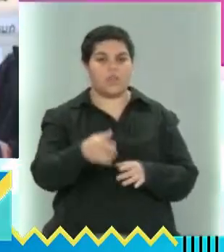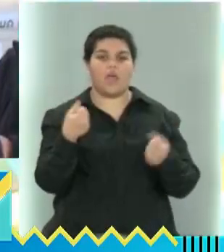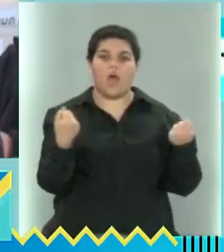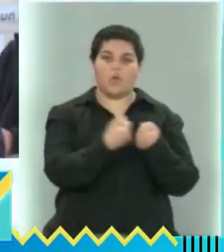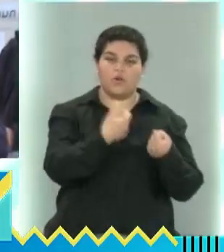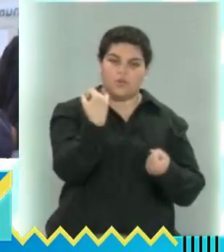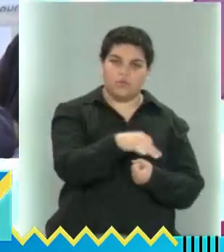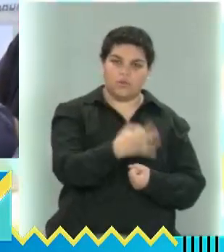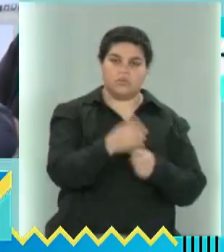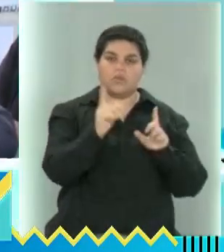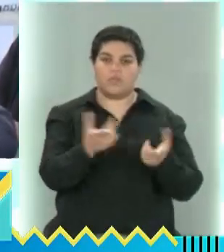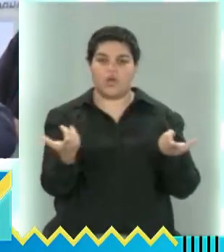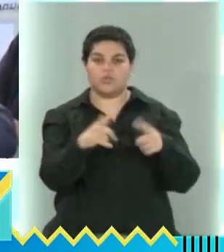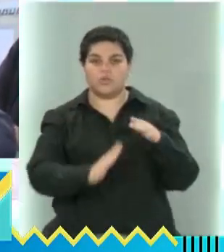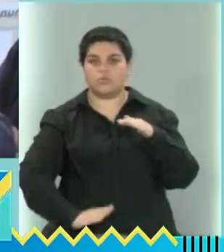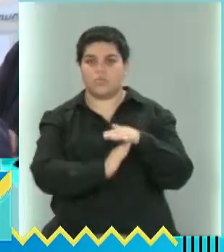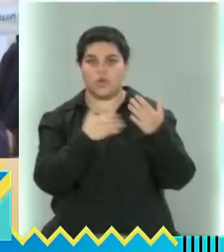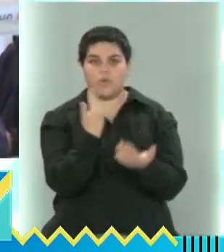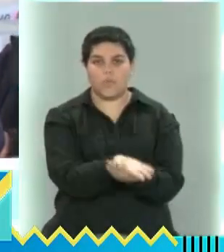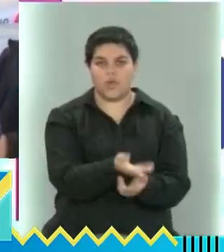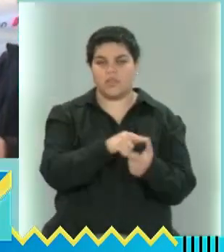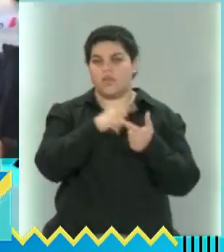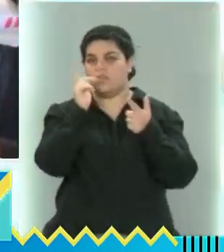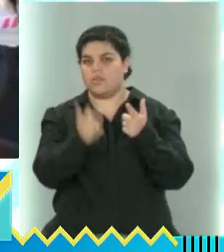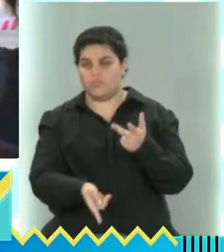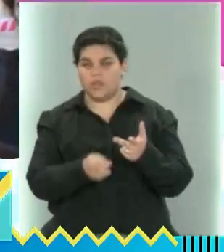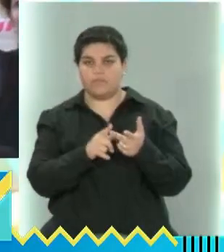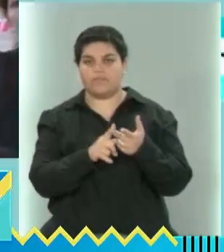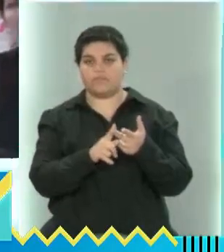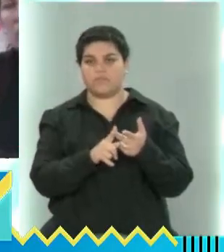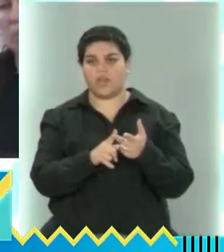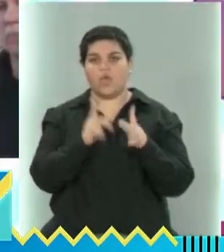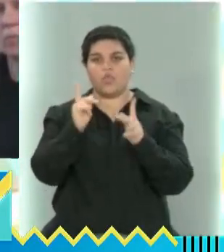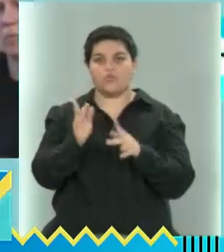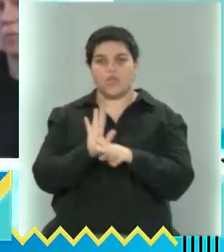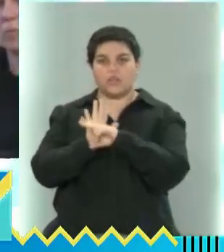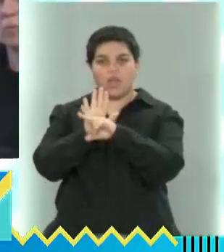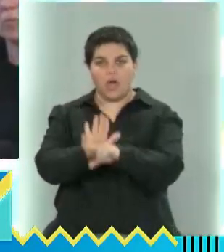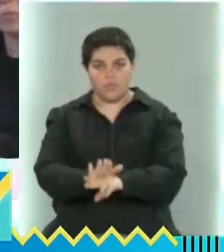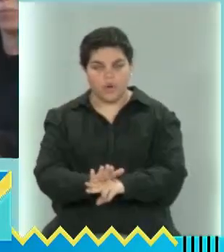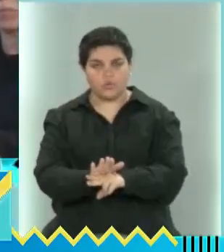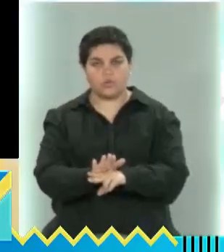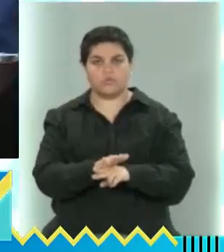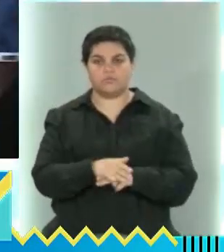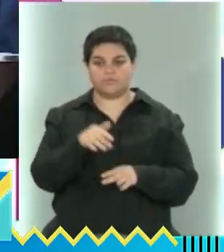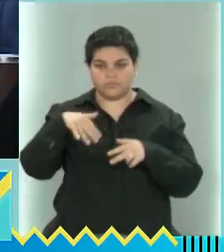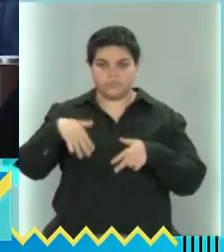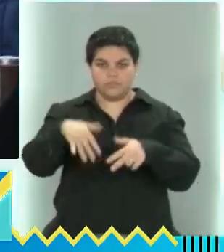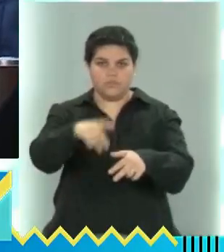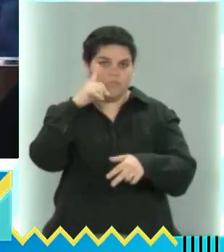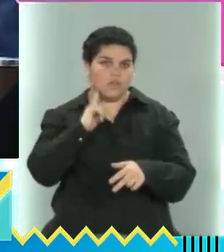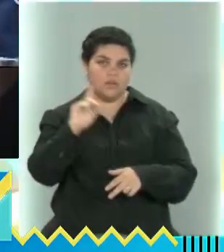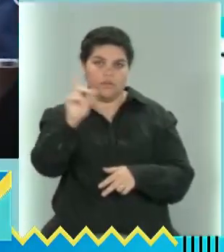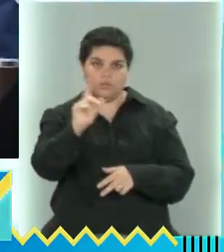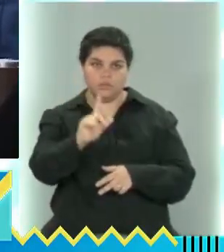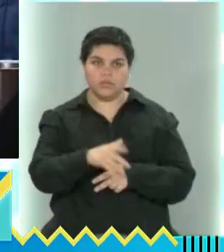obligatoria, la propuesta del Consejo Superior, vamos a acompañar, digamos, los docentes en esta marcha del día lunes,